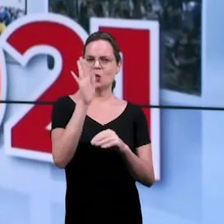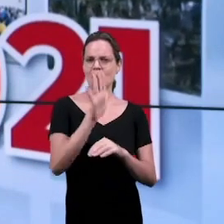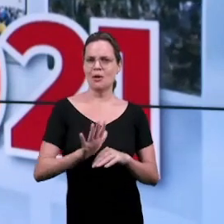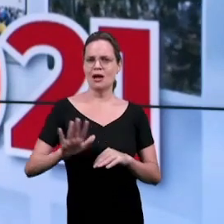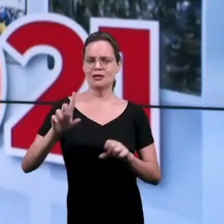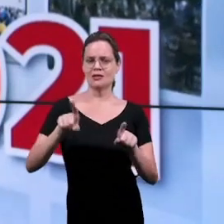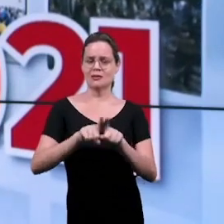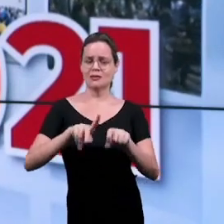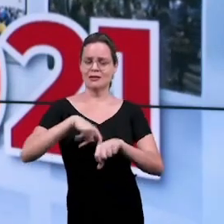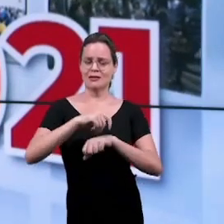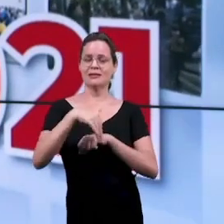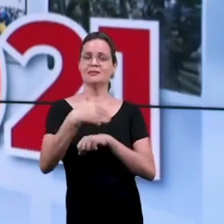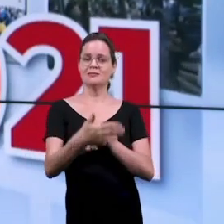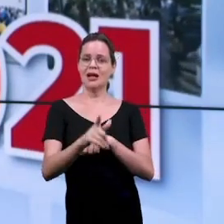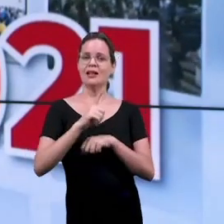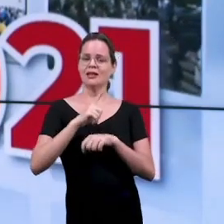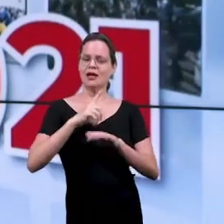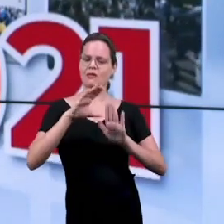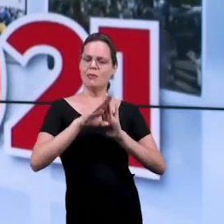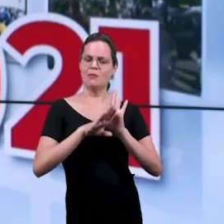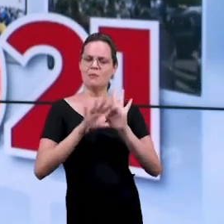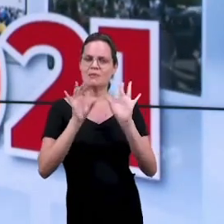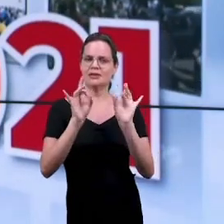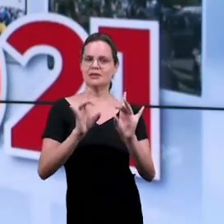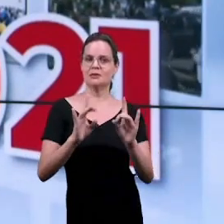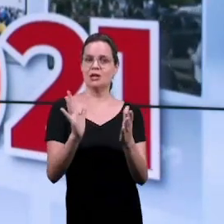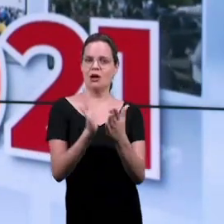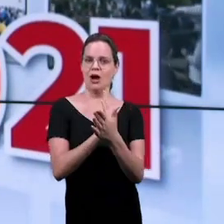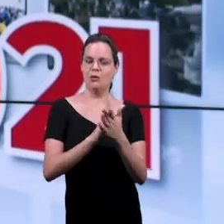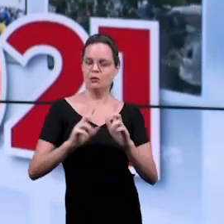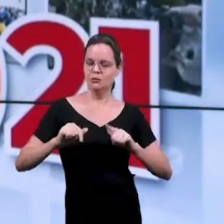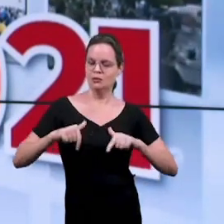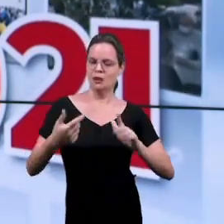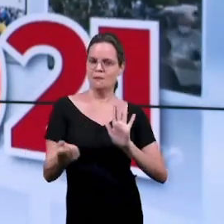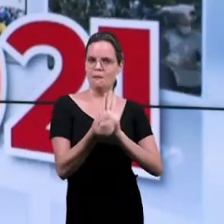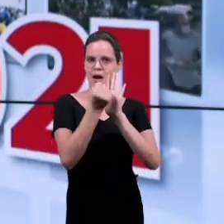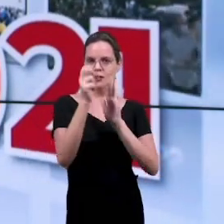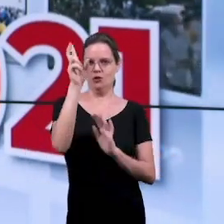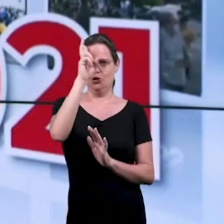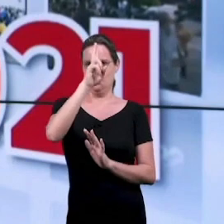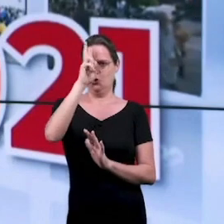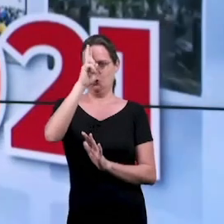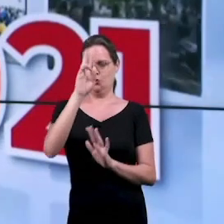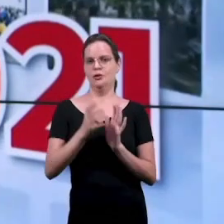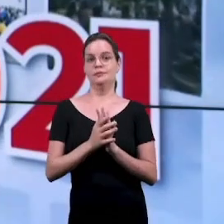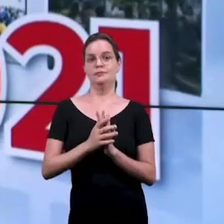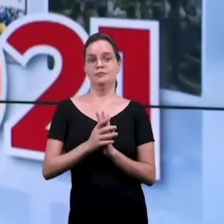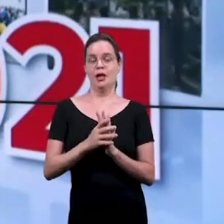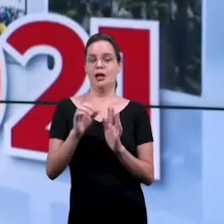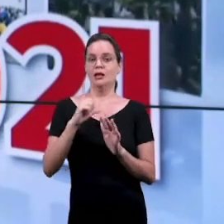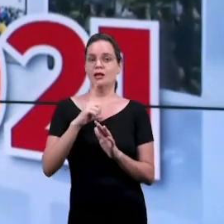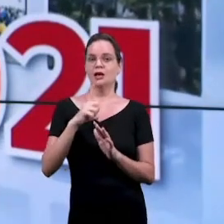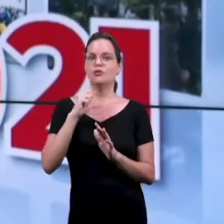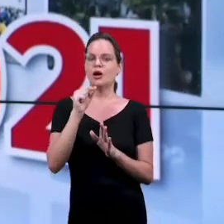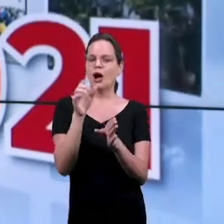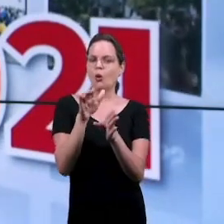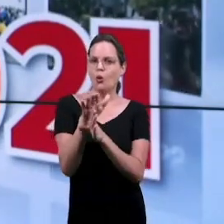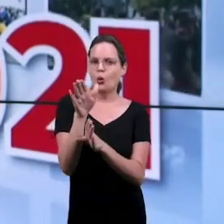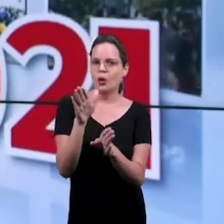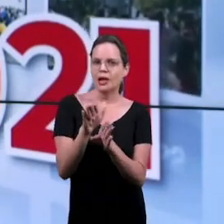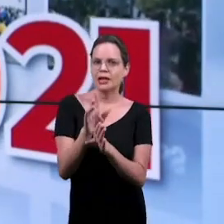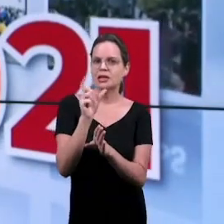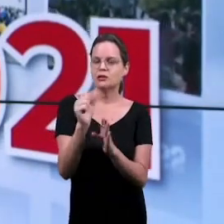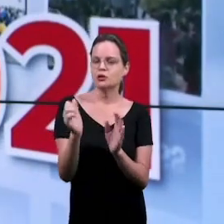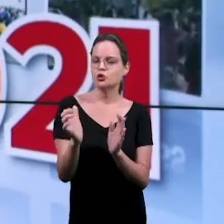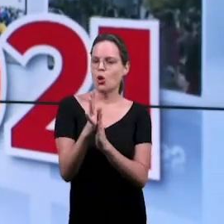por nuestras iglesias por todo el país y el exterior. Entre las acciones, algunas marcaron nuestra historia y